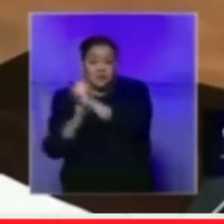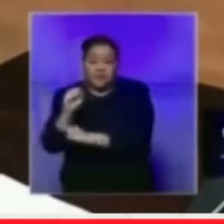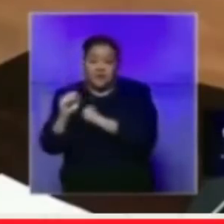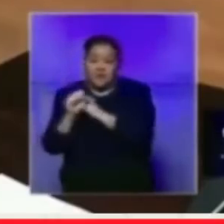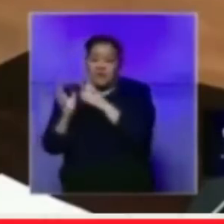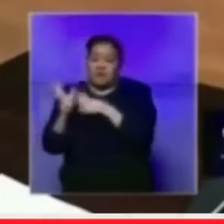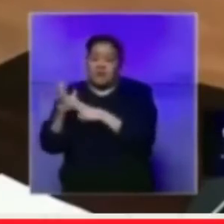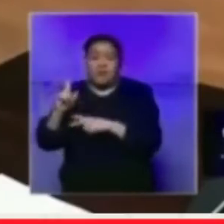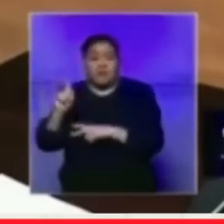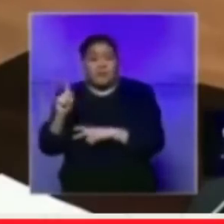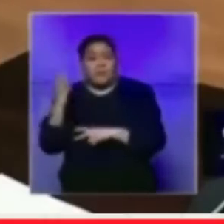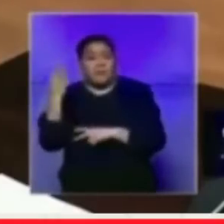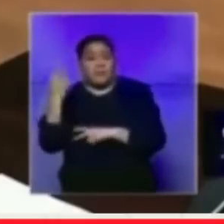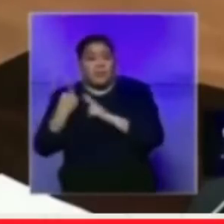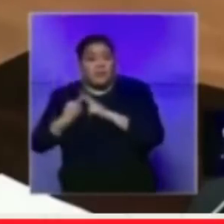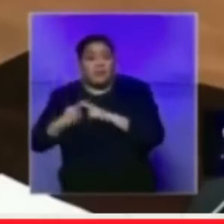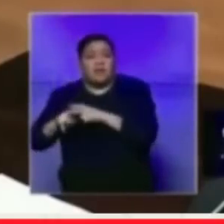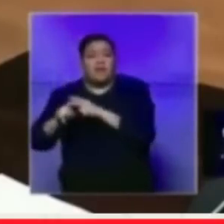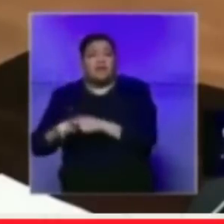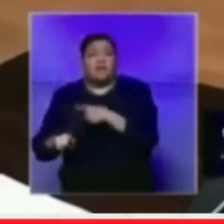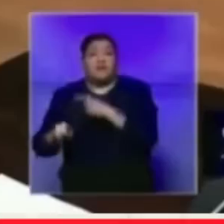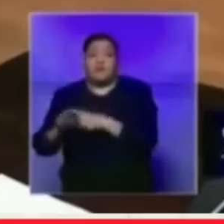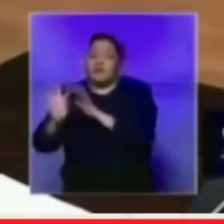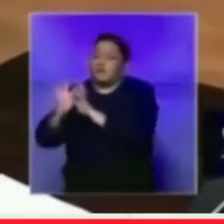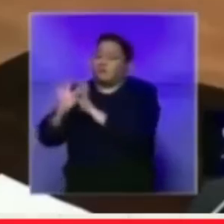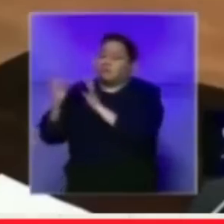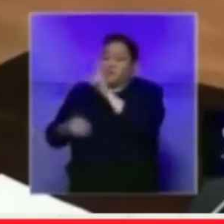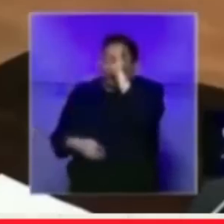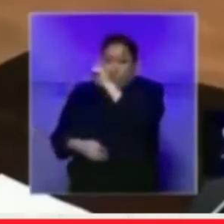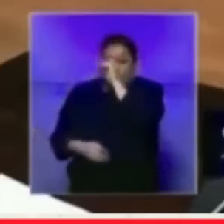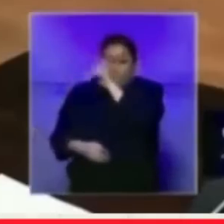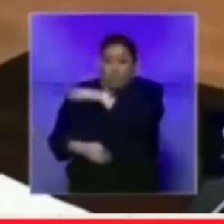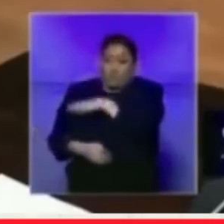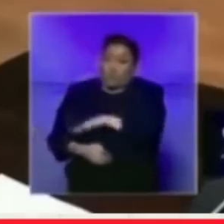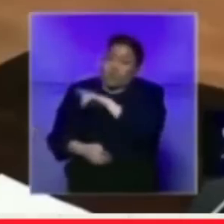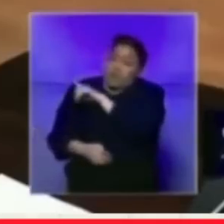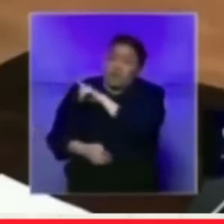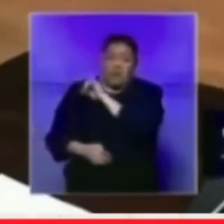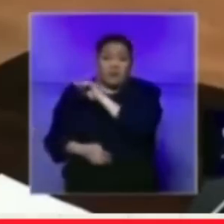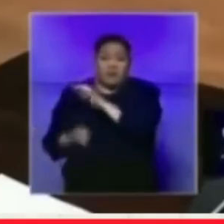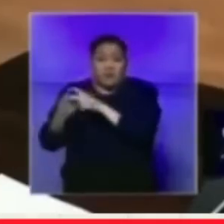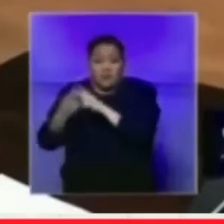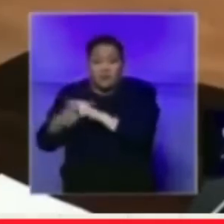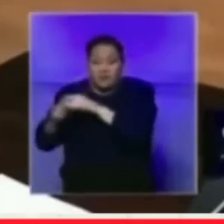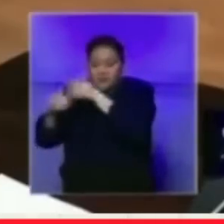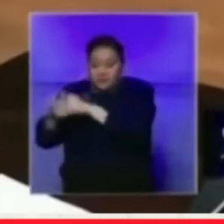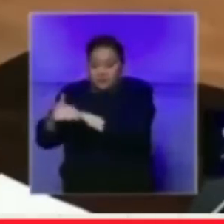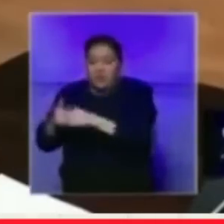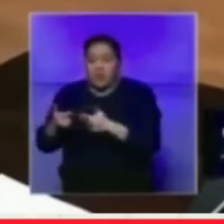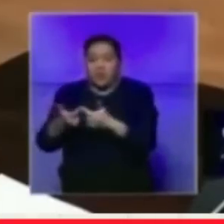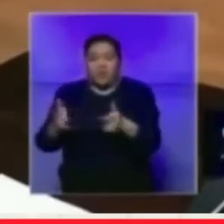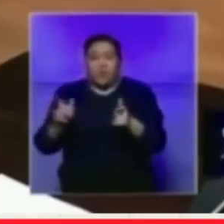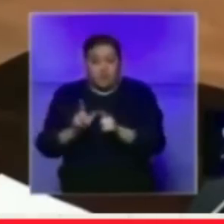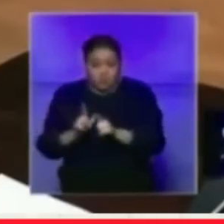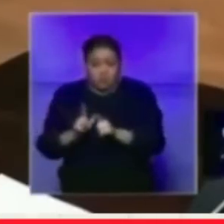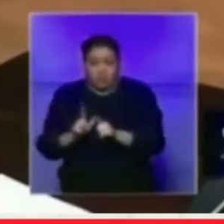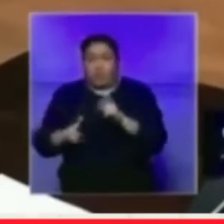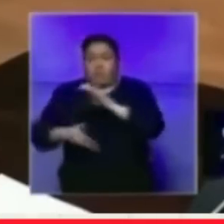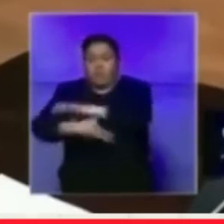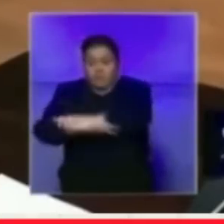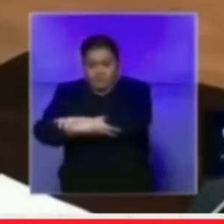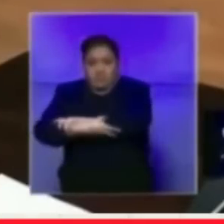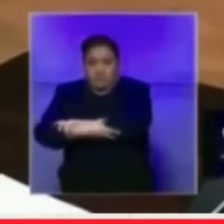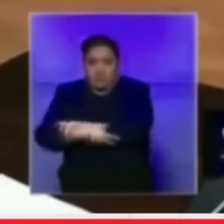la declaratoria efectuada por el Consejo General del Instituto Nacional Electoral. Que la coalición Sigamos Haciendo Historia registró a